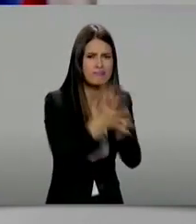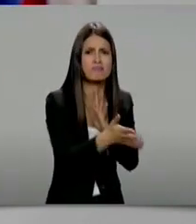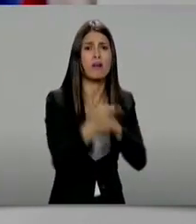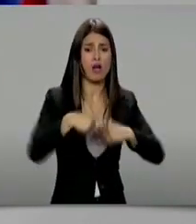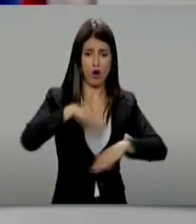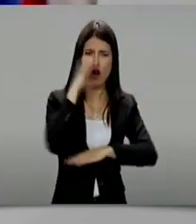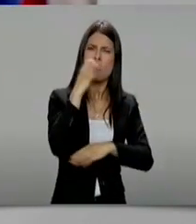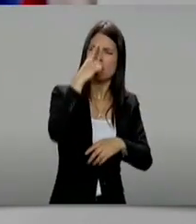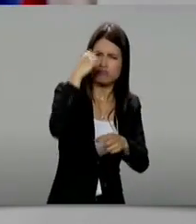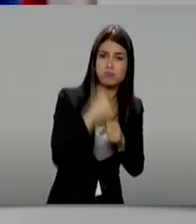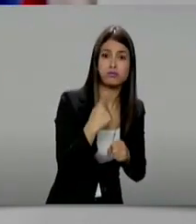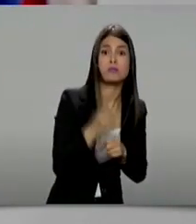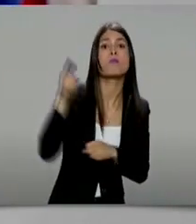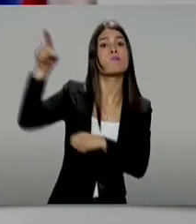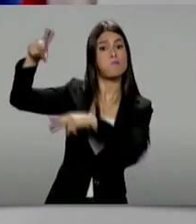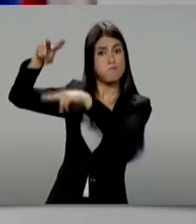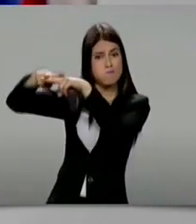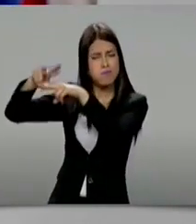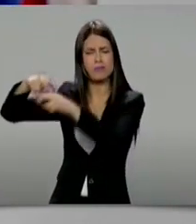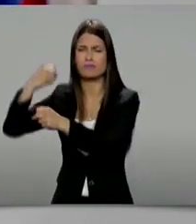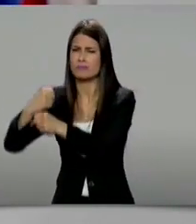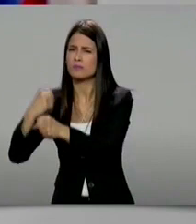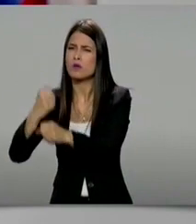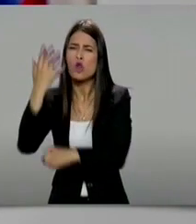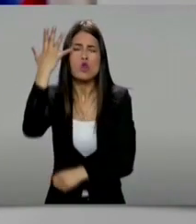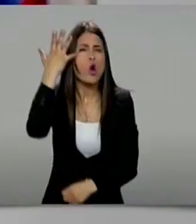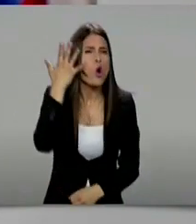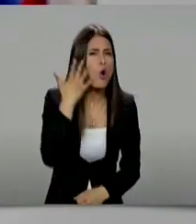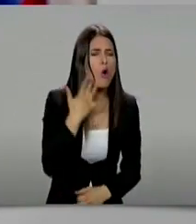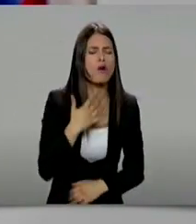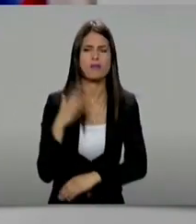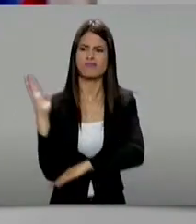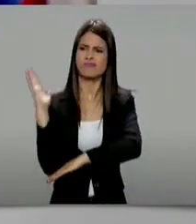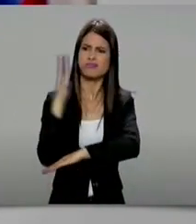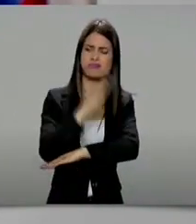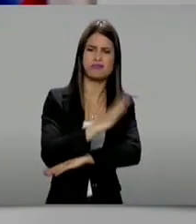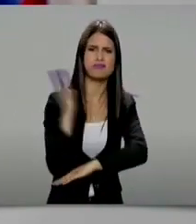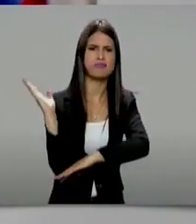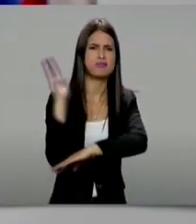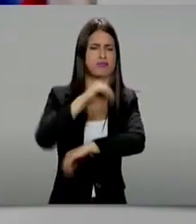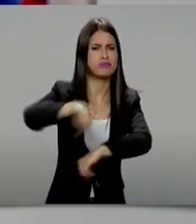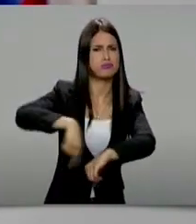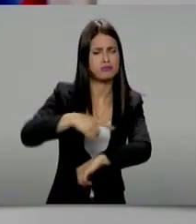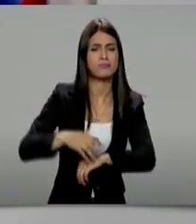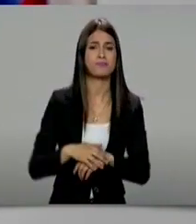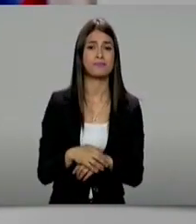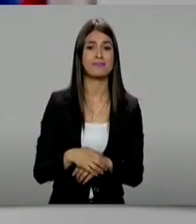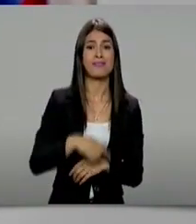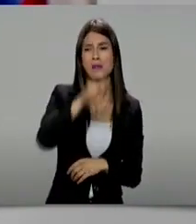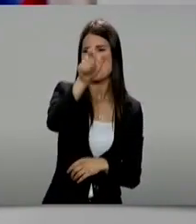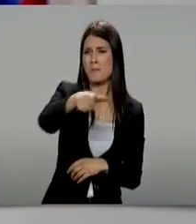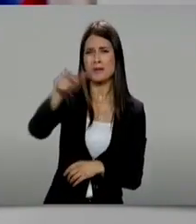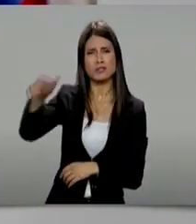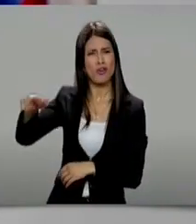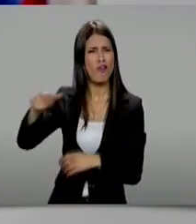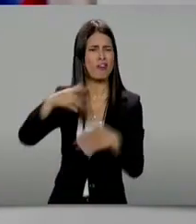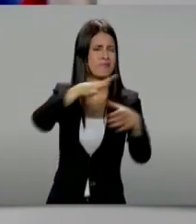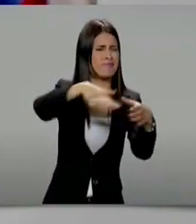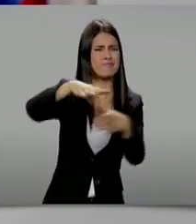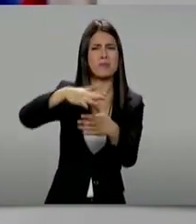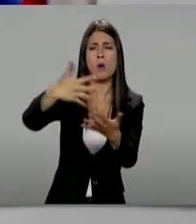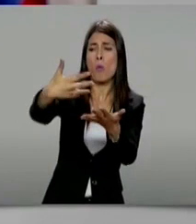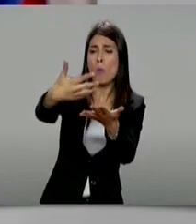Habana todos los días largas horas recibimos más de 500 propuestas de todos los